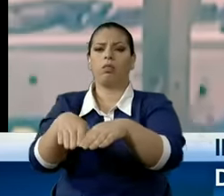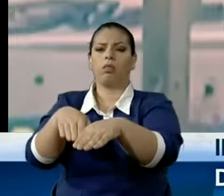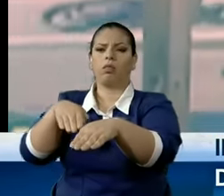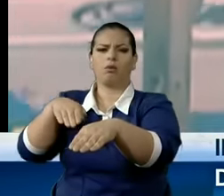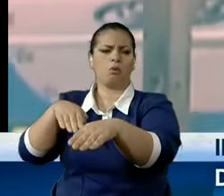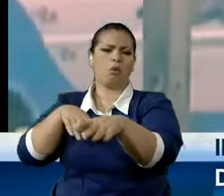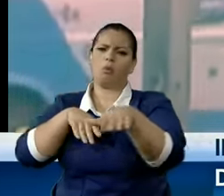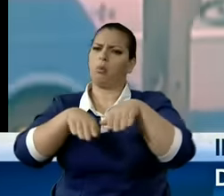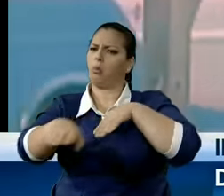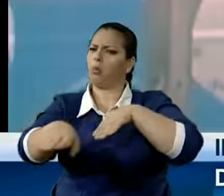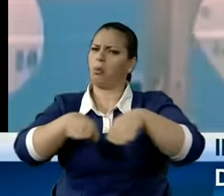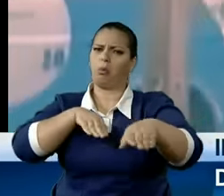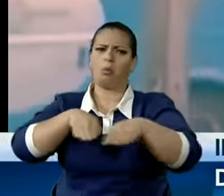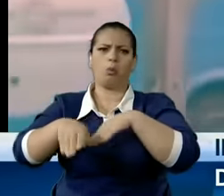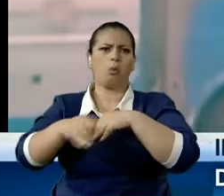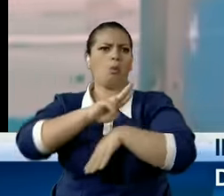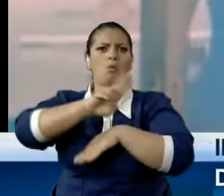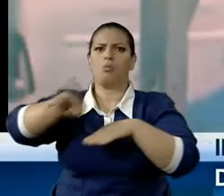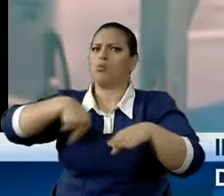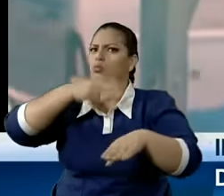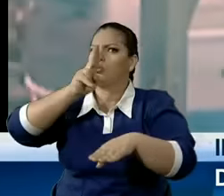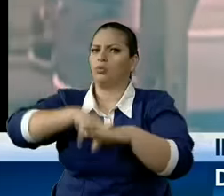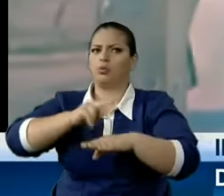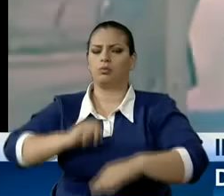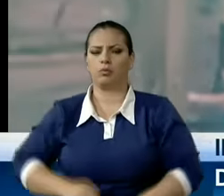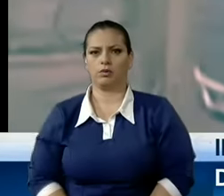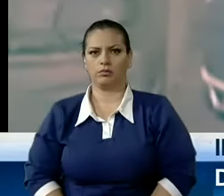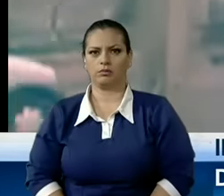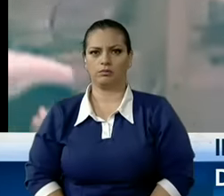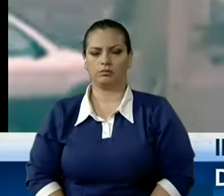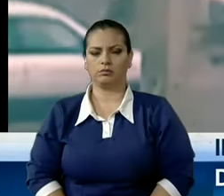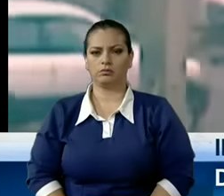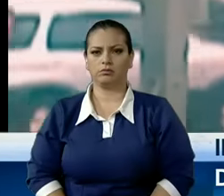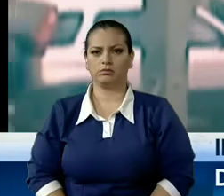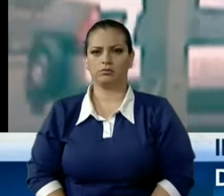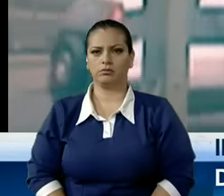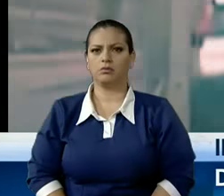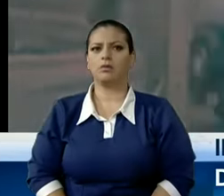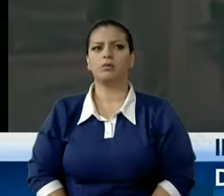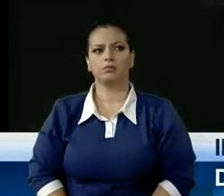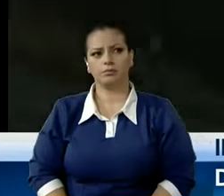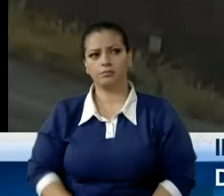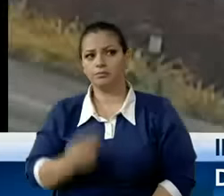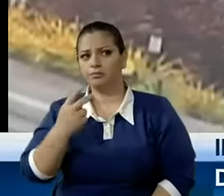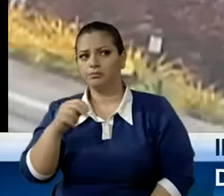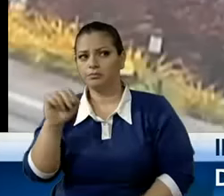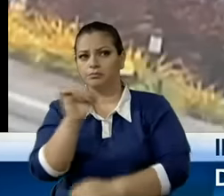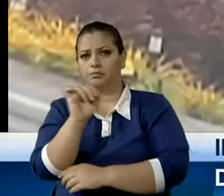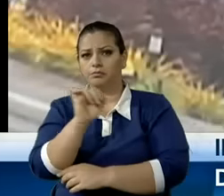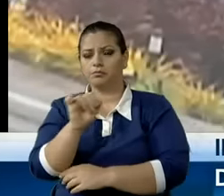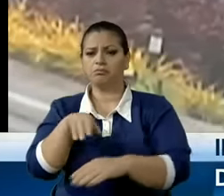afectada, ni tampoco otros automotores que circulaban por el lugar al momento del percance.